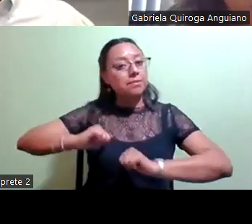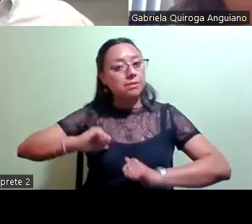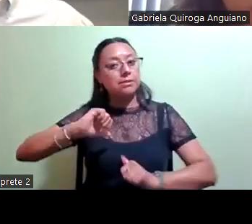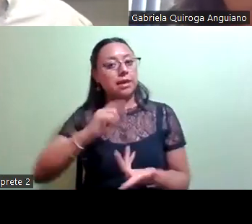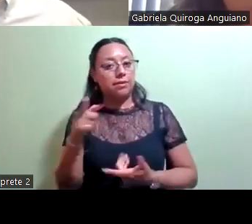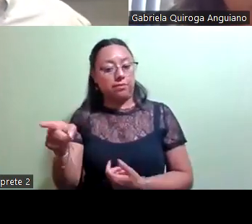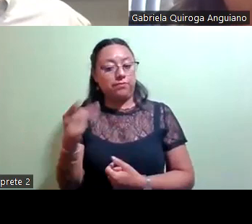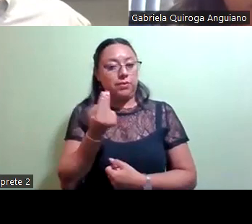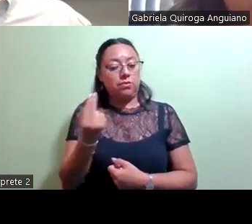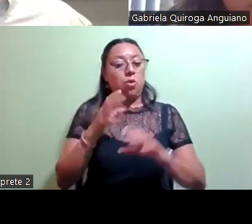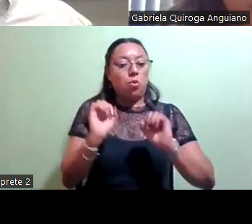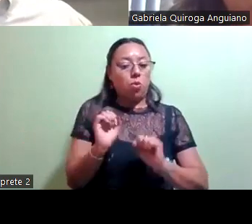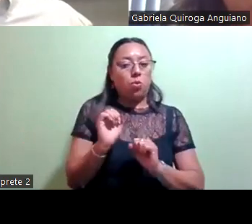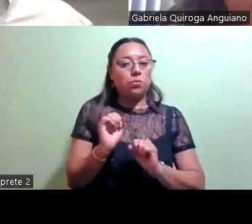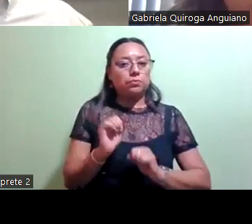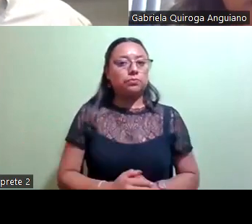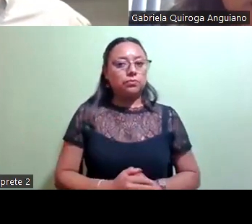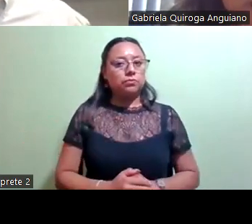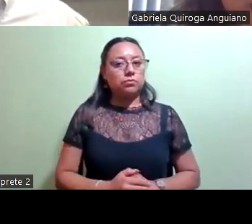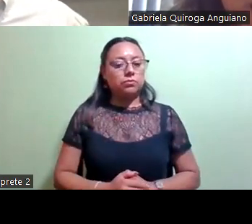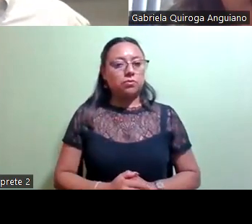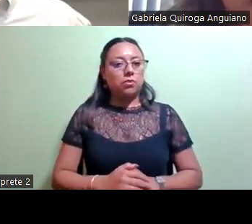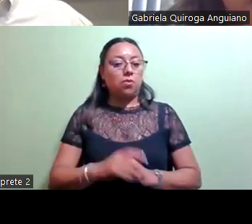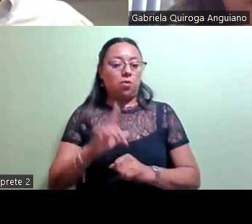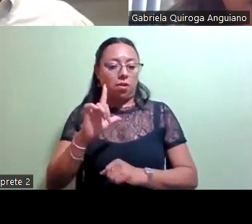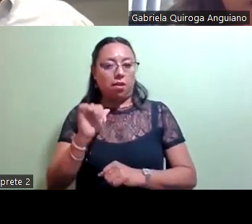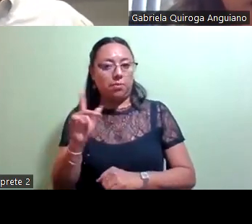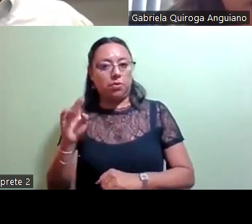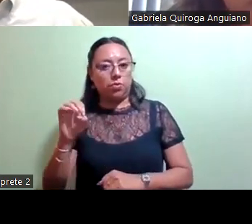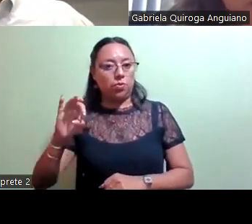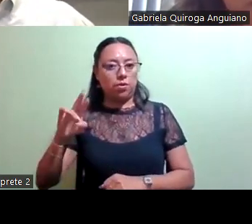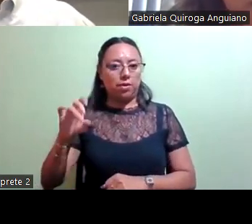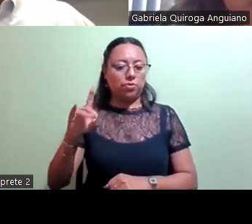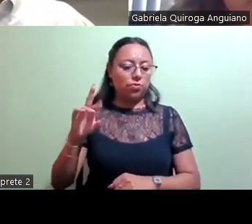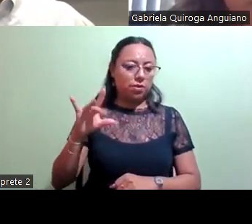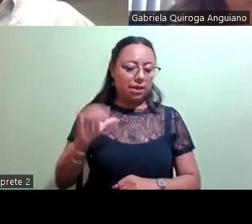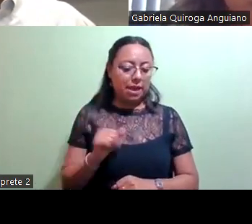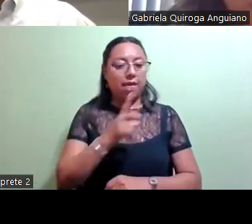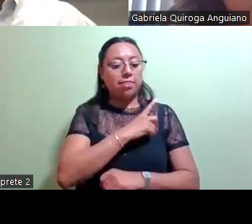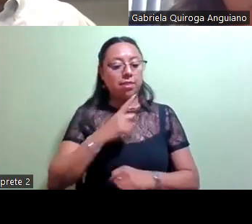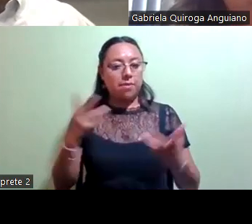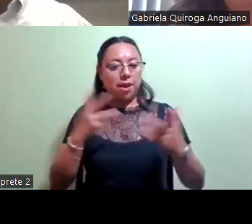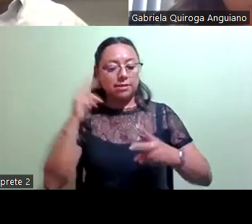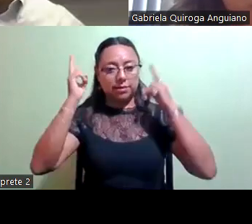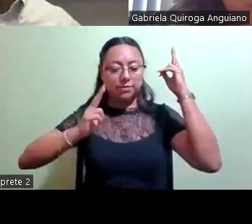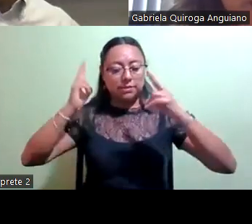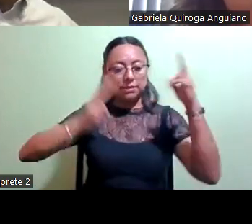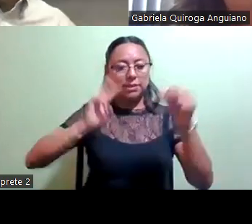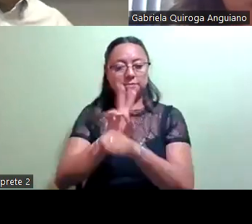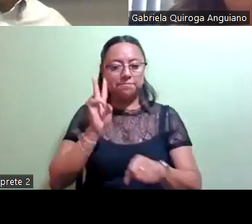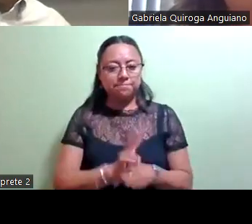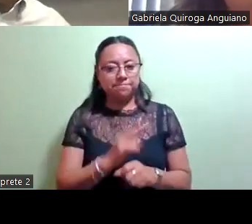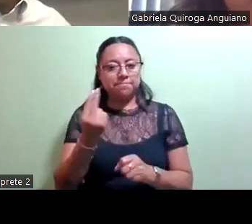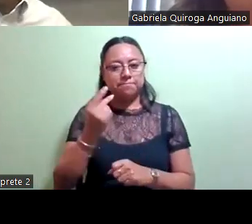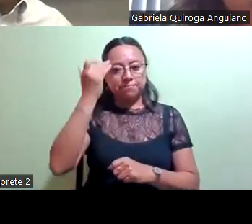o en su caso la Procuraduría procederá a realizar la visita de verificación correspondiente en